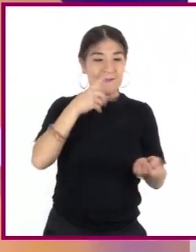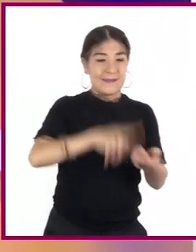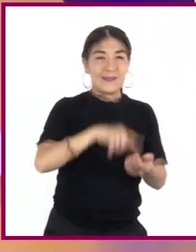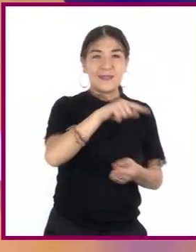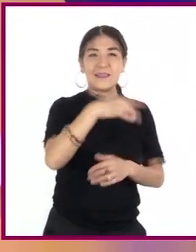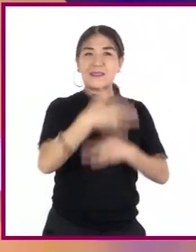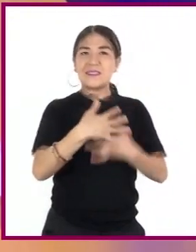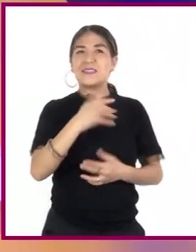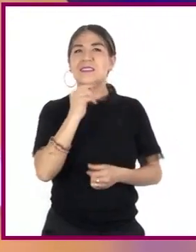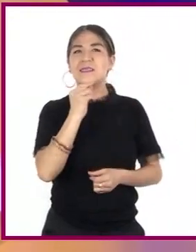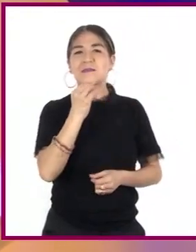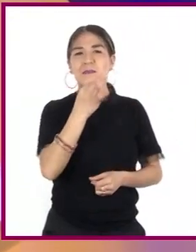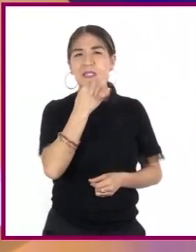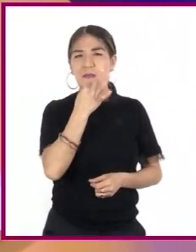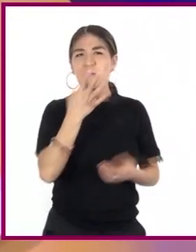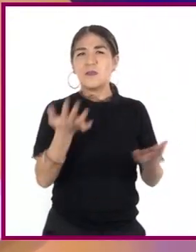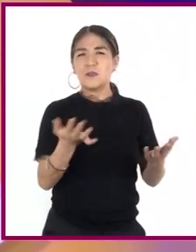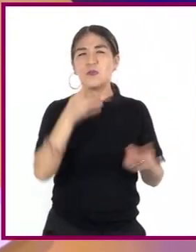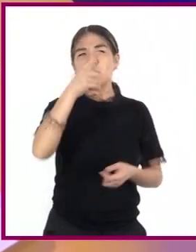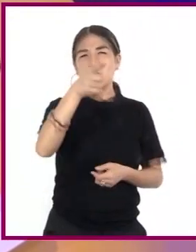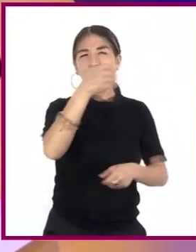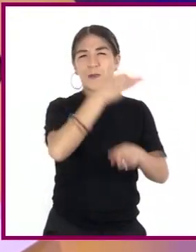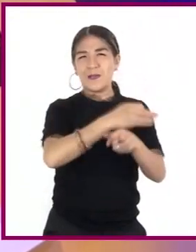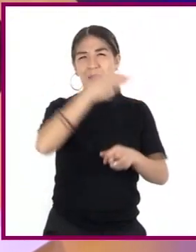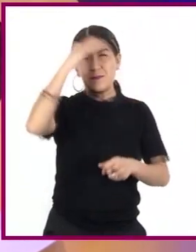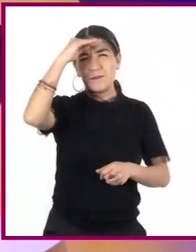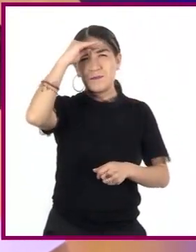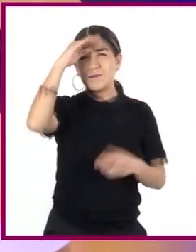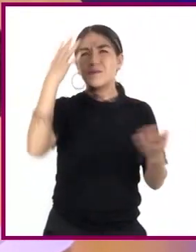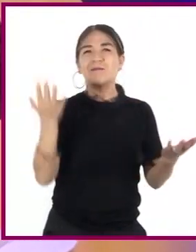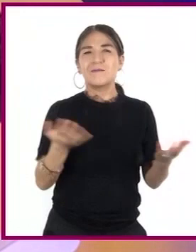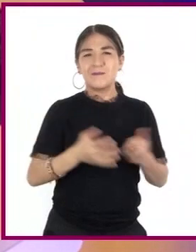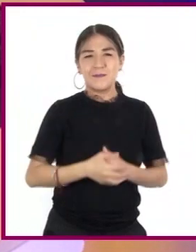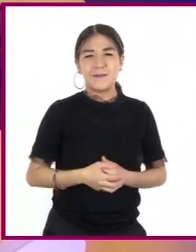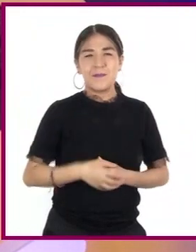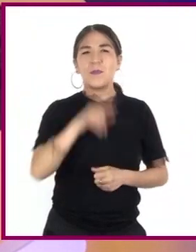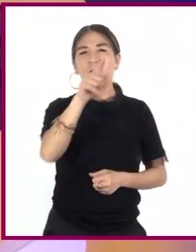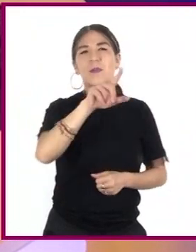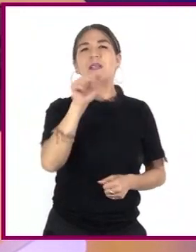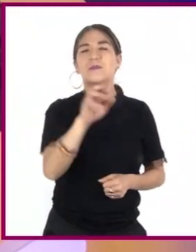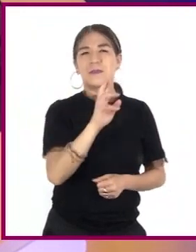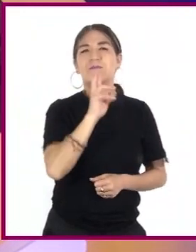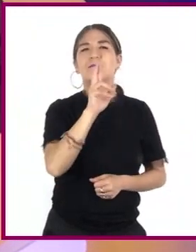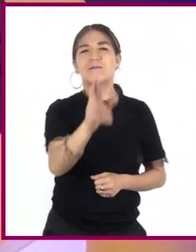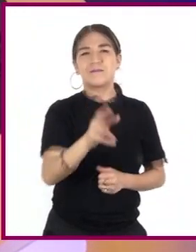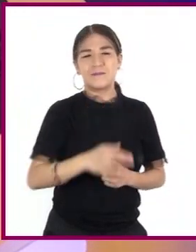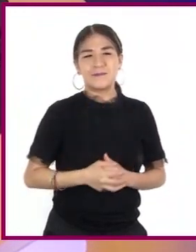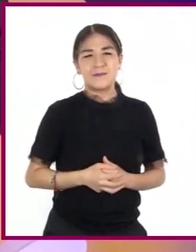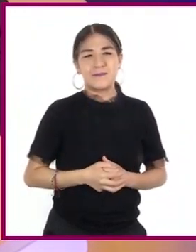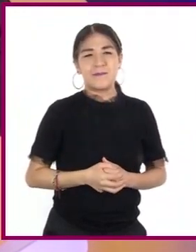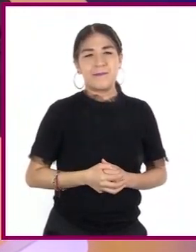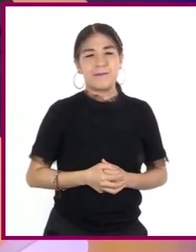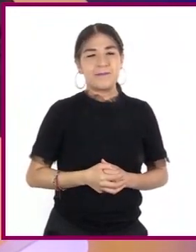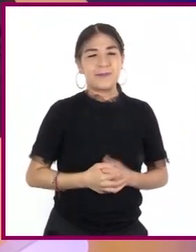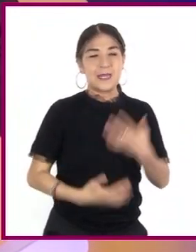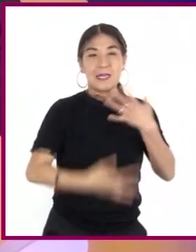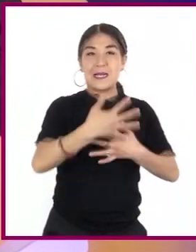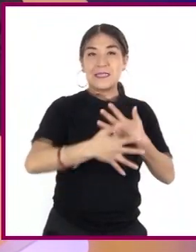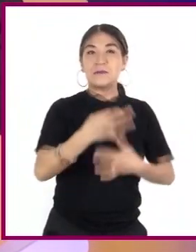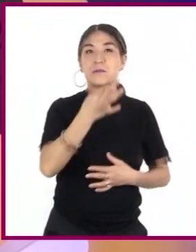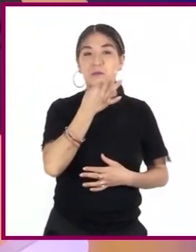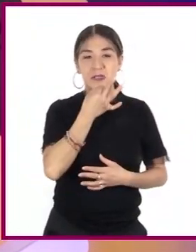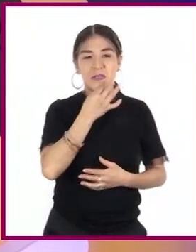minutos? Dense un momento para calcular y emitir su respuesta. 15